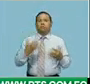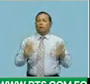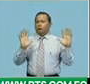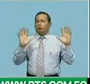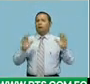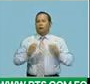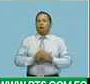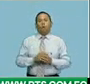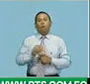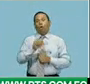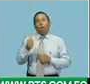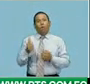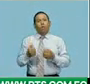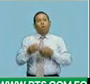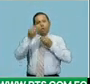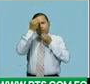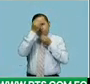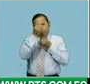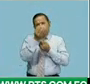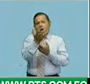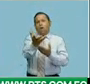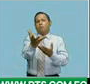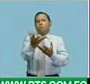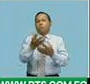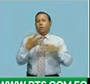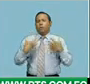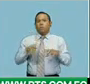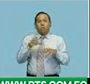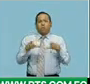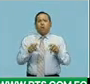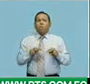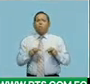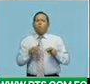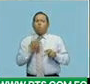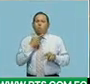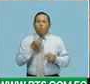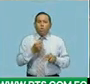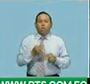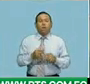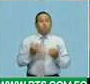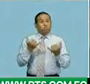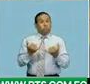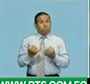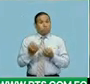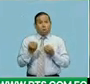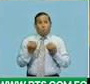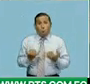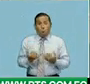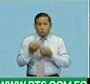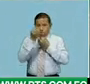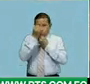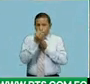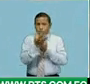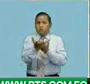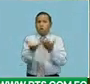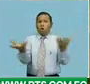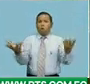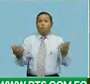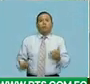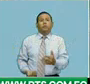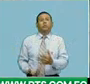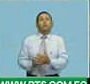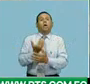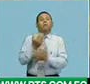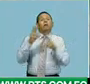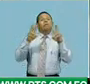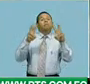por cientos de miles, que busca acercar la brecha que se agudizó. Hoy hacemos el lanzamiento de nuestra bolsa